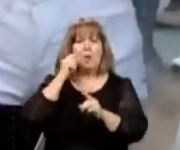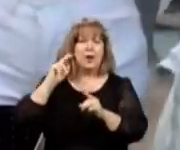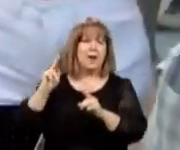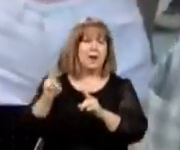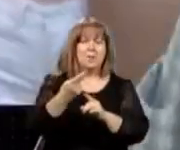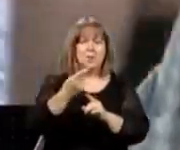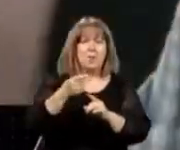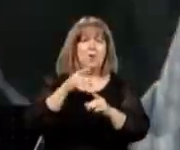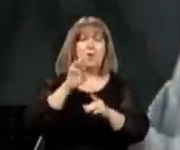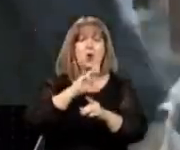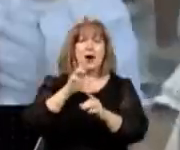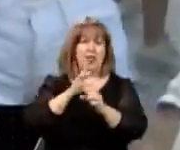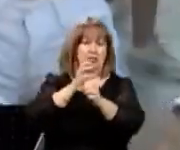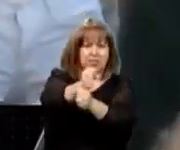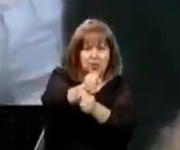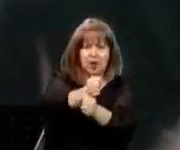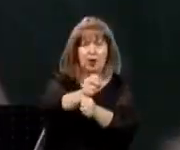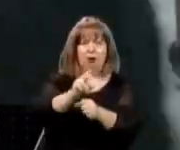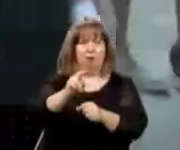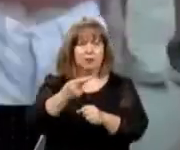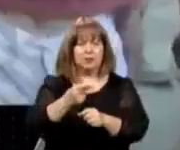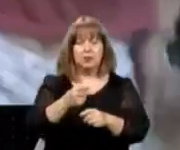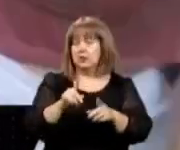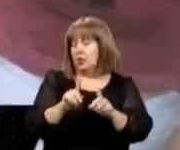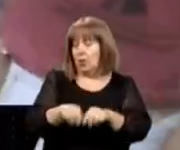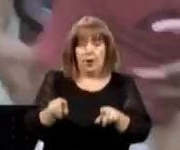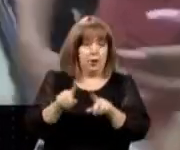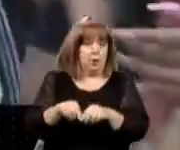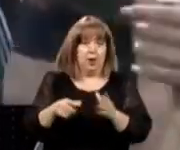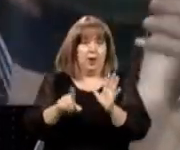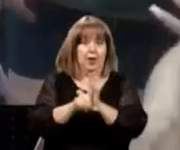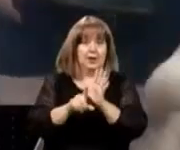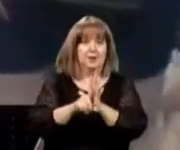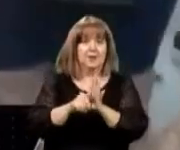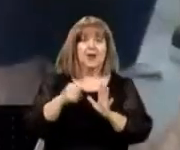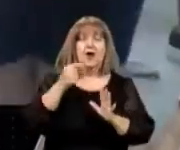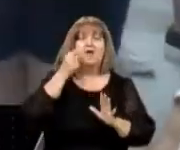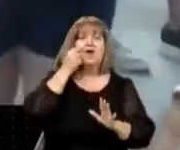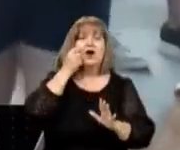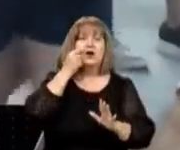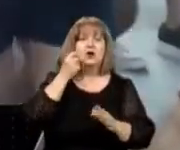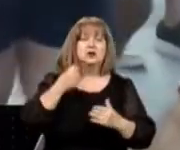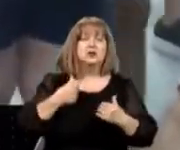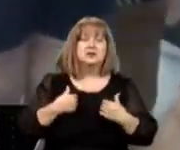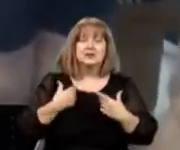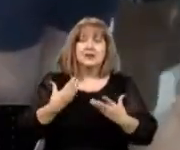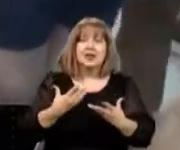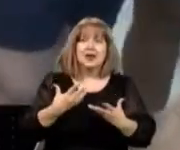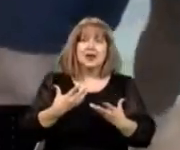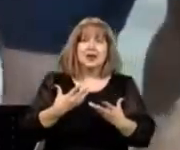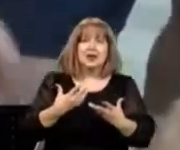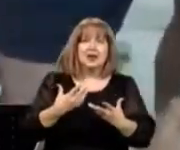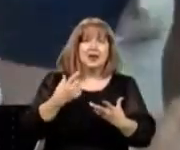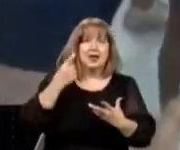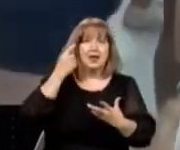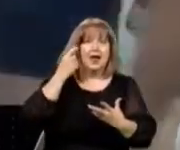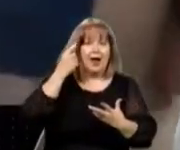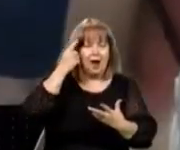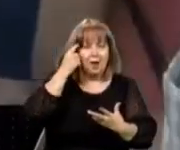eso. Claro, todavía siguen habiendo. Los varones se tienen que empezar a hacer más...